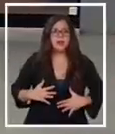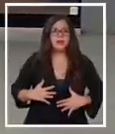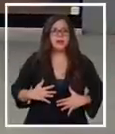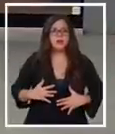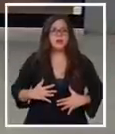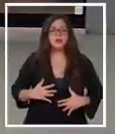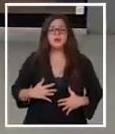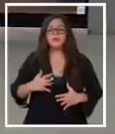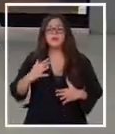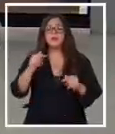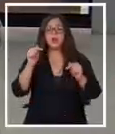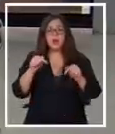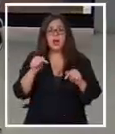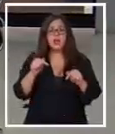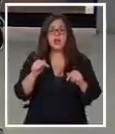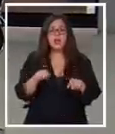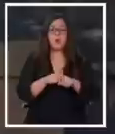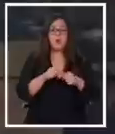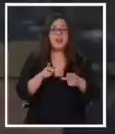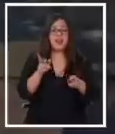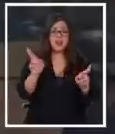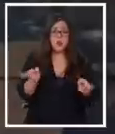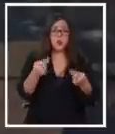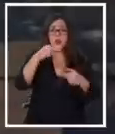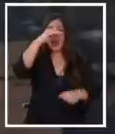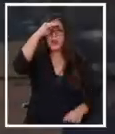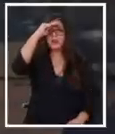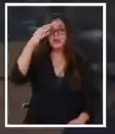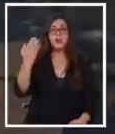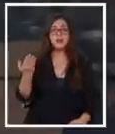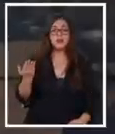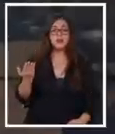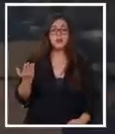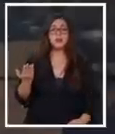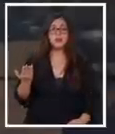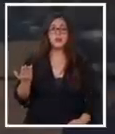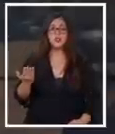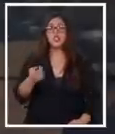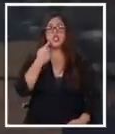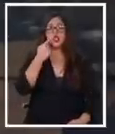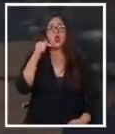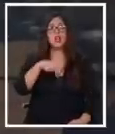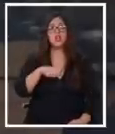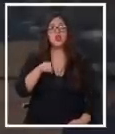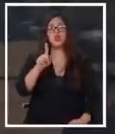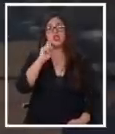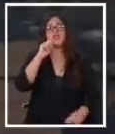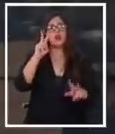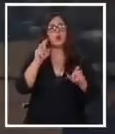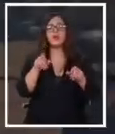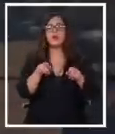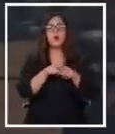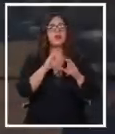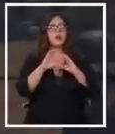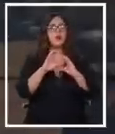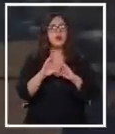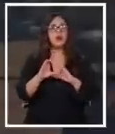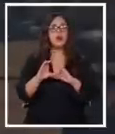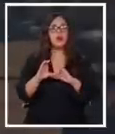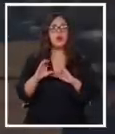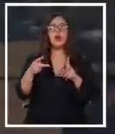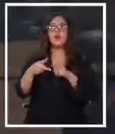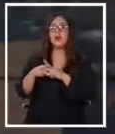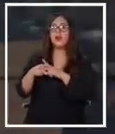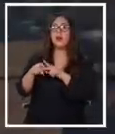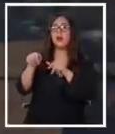acá para reconstituir esta confianza no esto esto no es una maniobra comunicacional perdón algo de sara